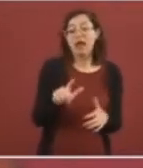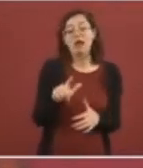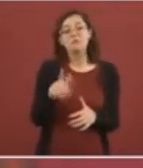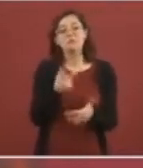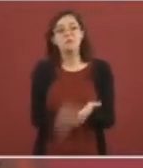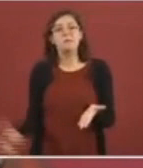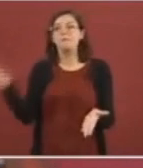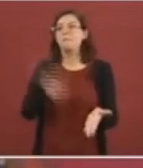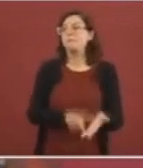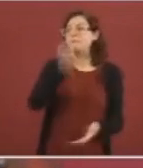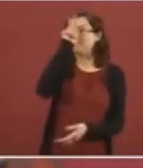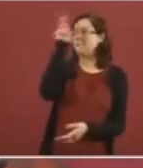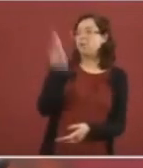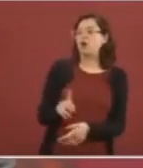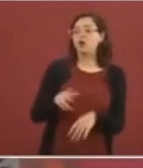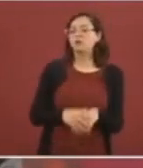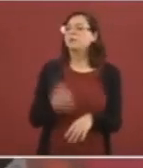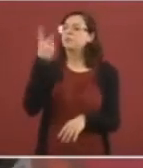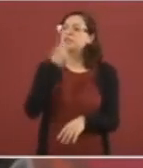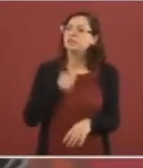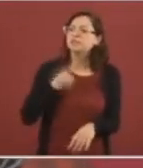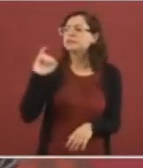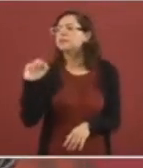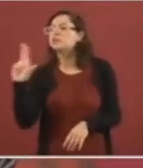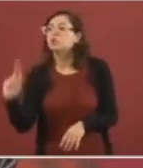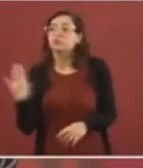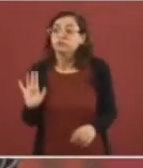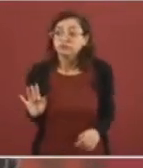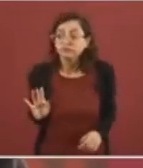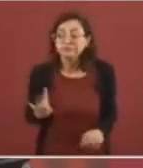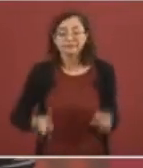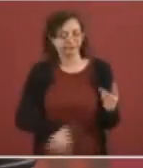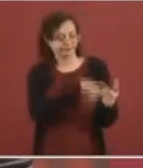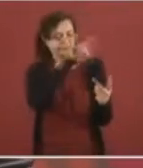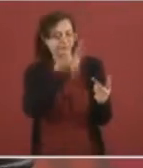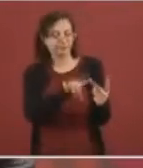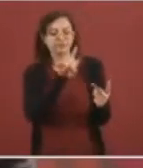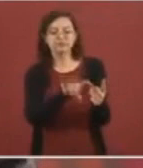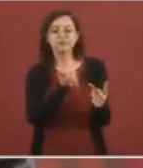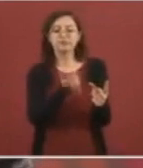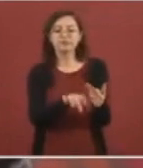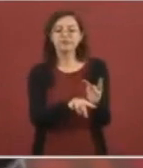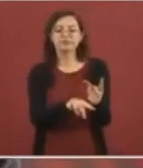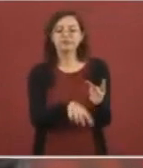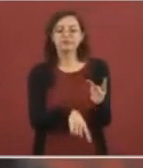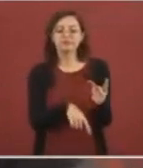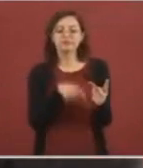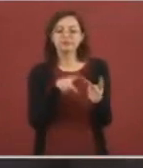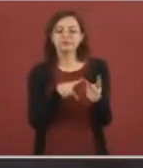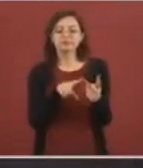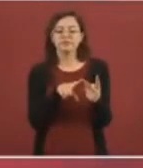si es cierto o es mentira. Segundo, que me digan